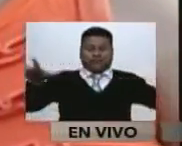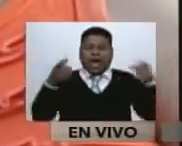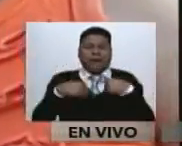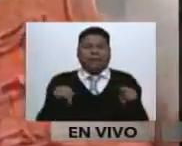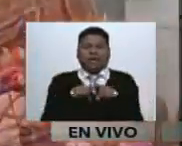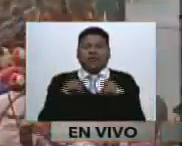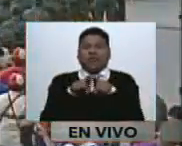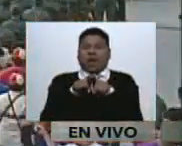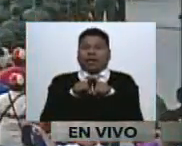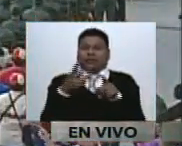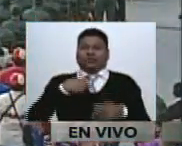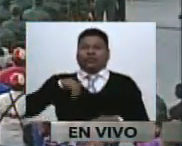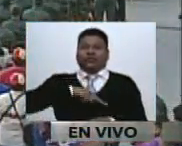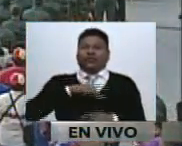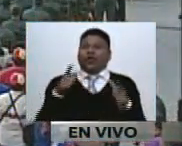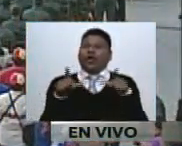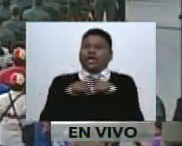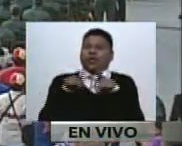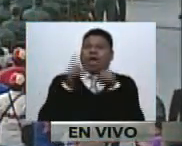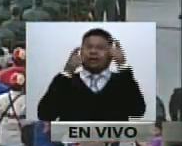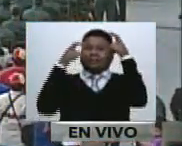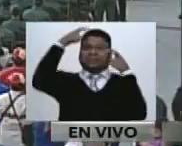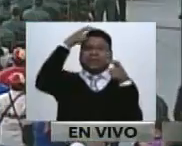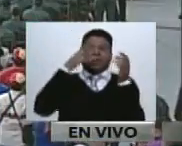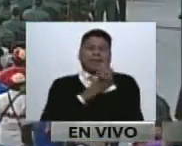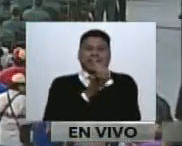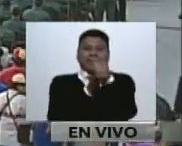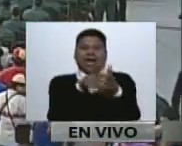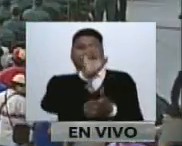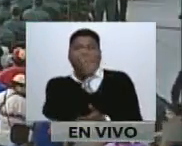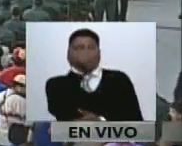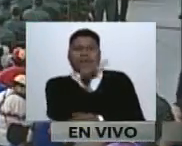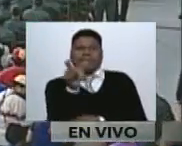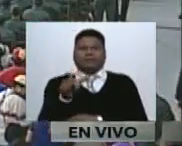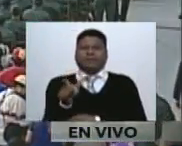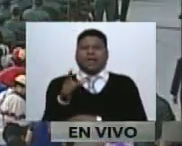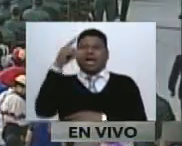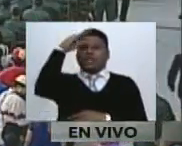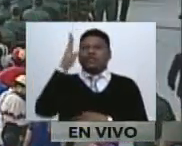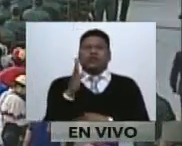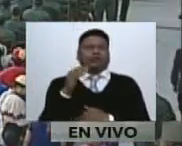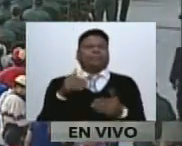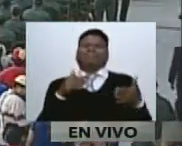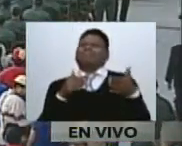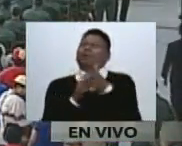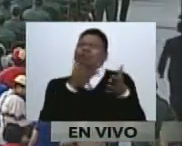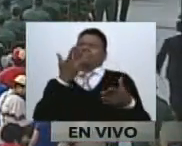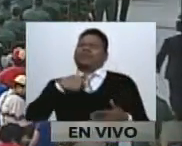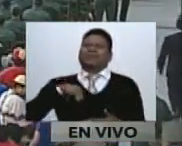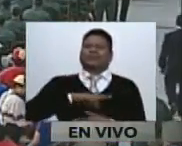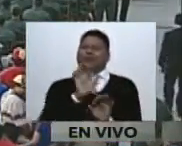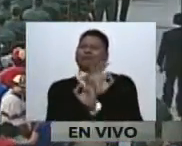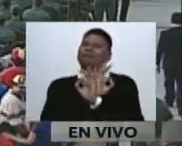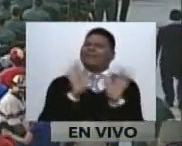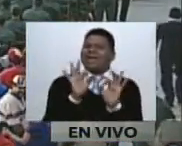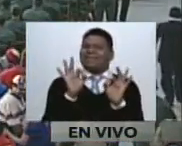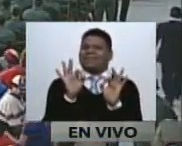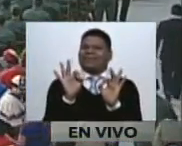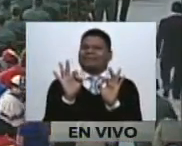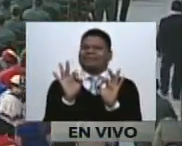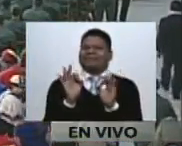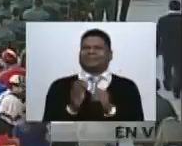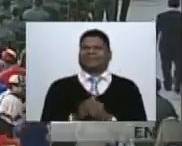sobre Chávez, para poder guiar a otros. Y si Dios está con nosotros, nadie puede contra nosotros.